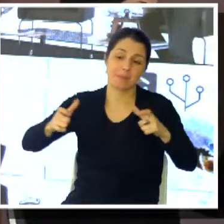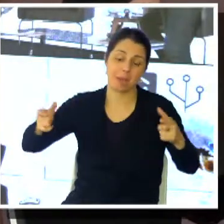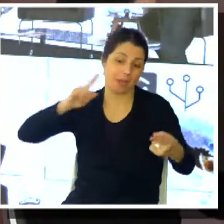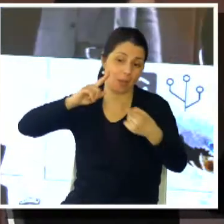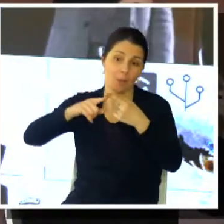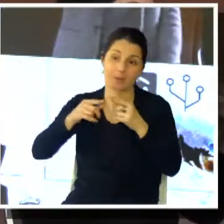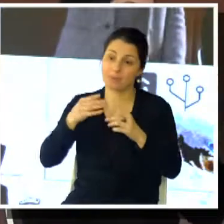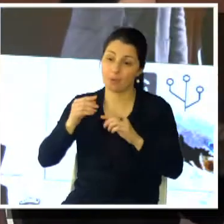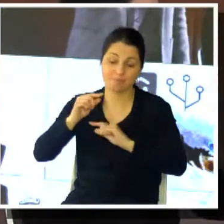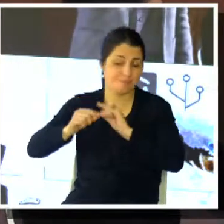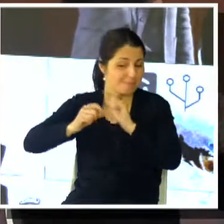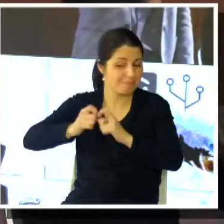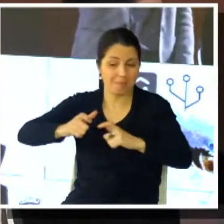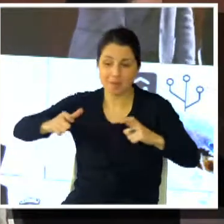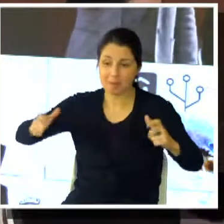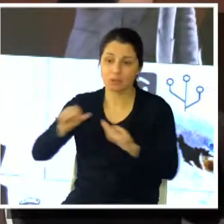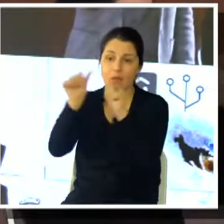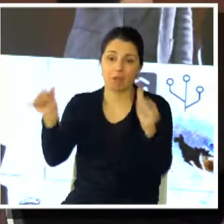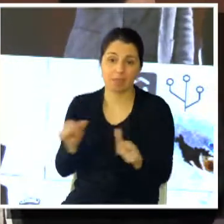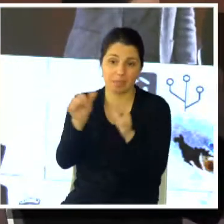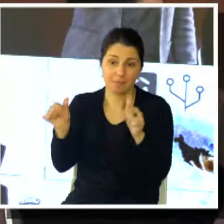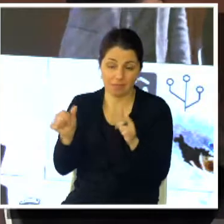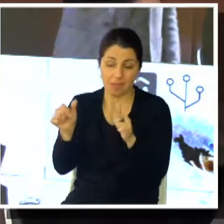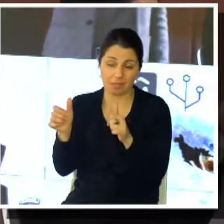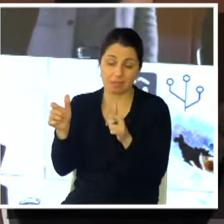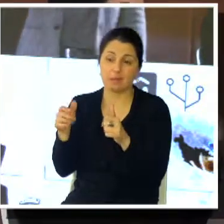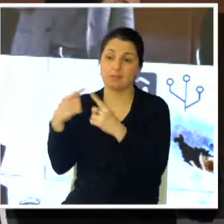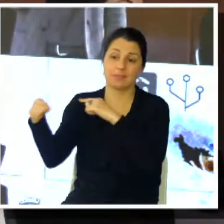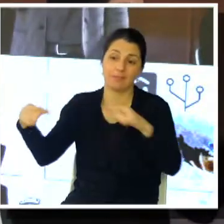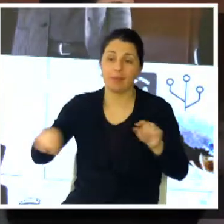vez es mayor la cantidad de dispositivos?